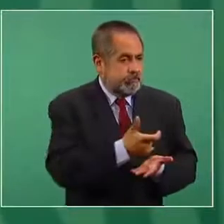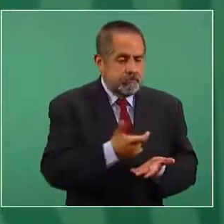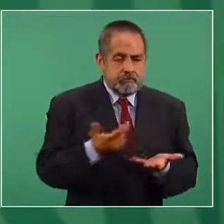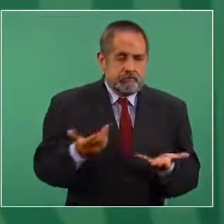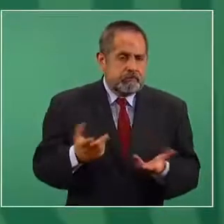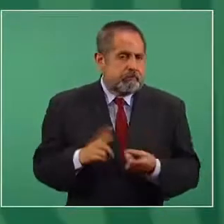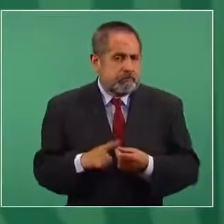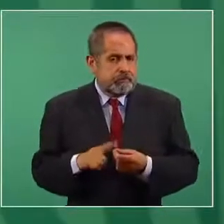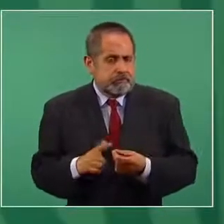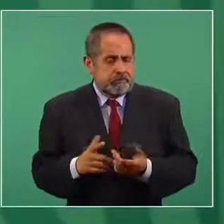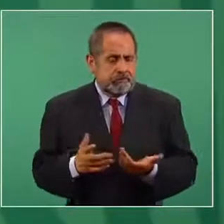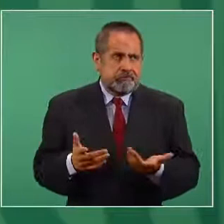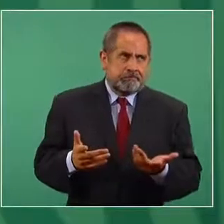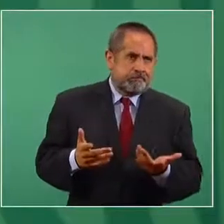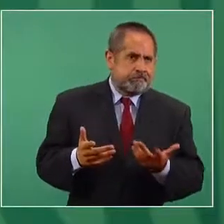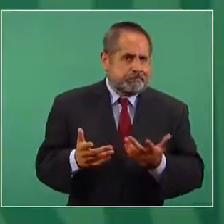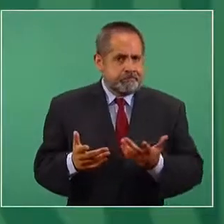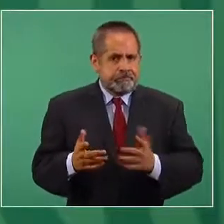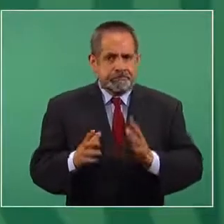y